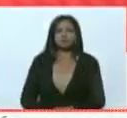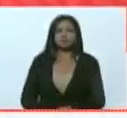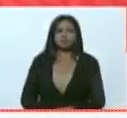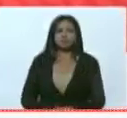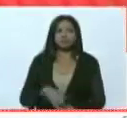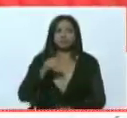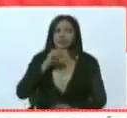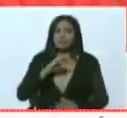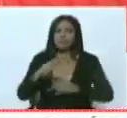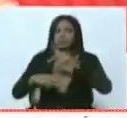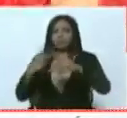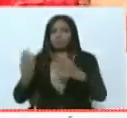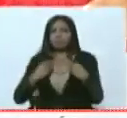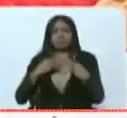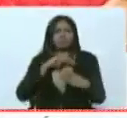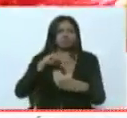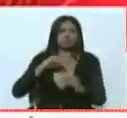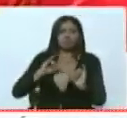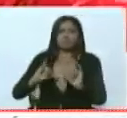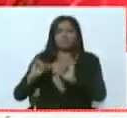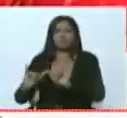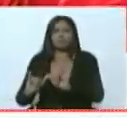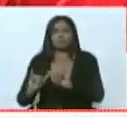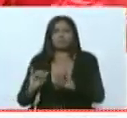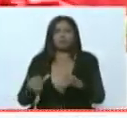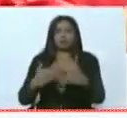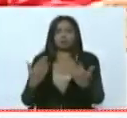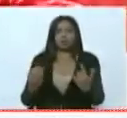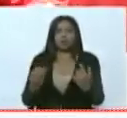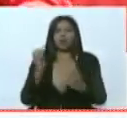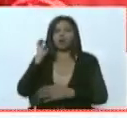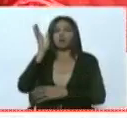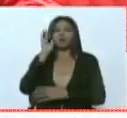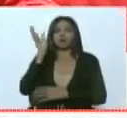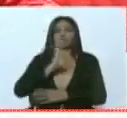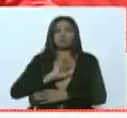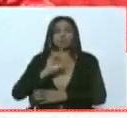este proceso que hemos vivido desde el Congreso del Partido,